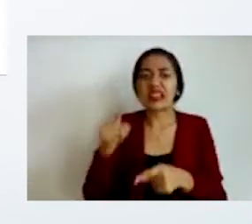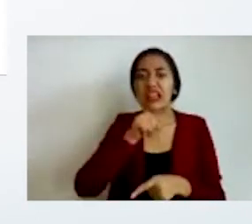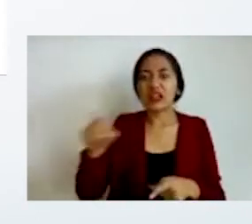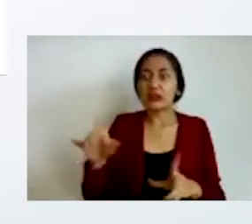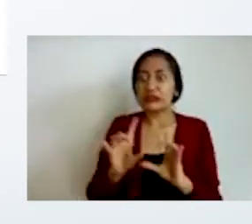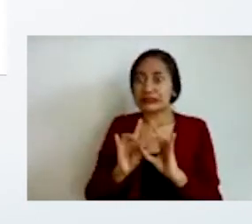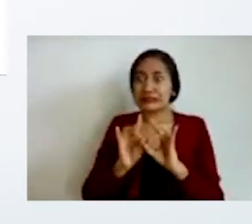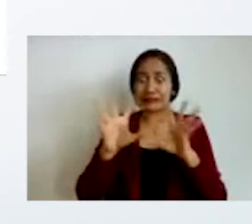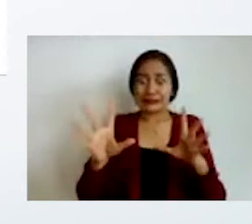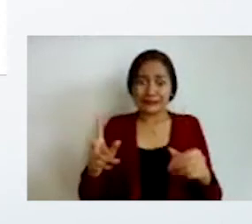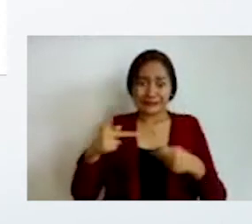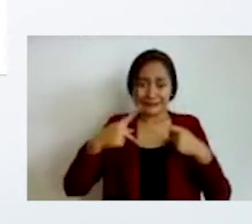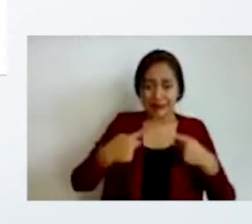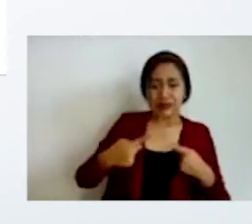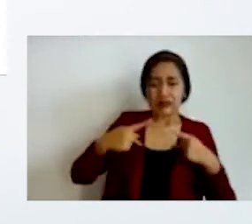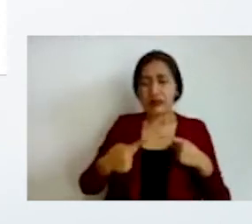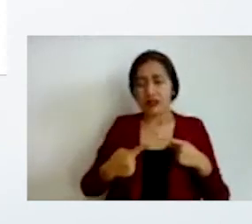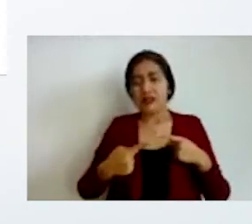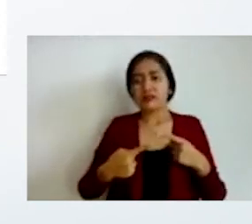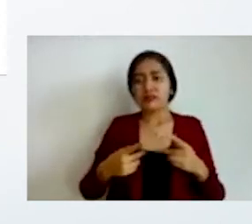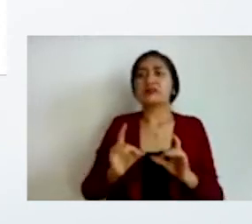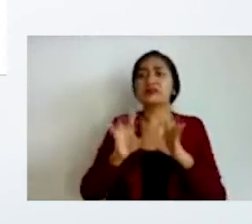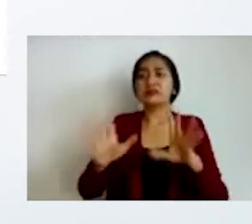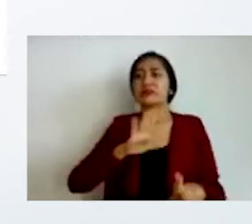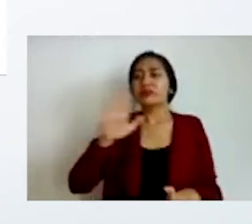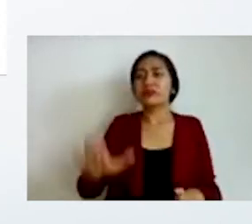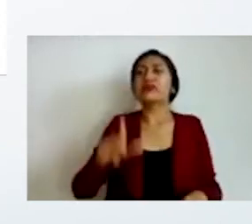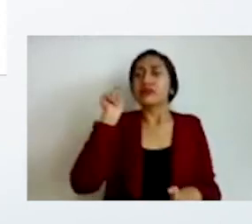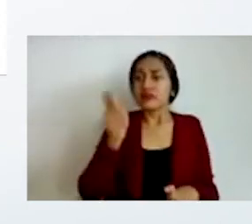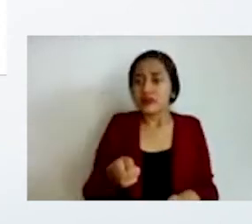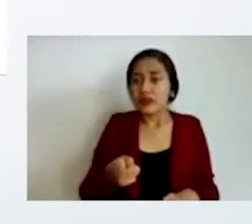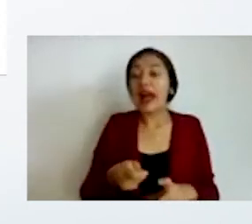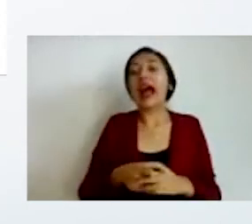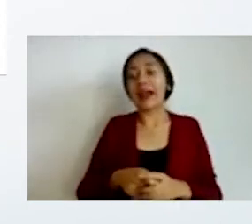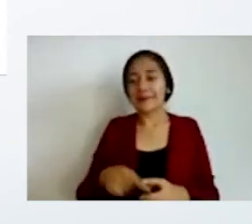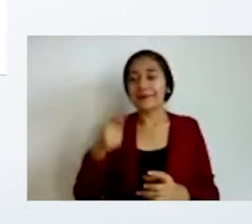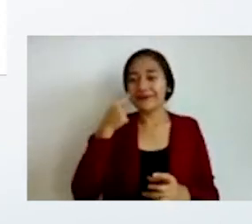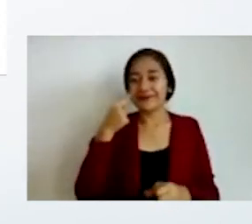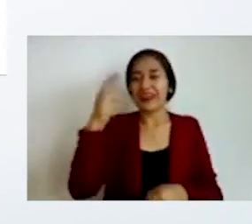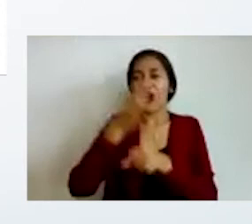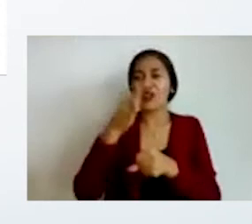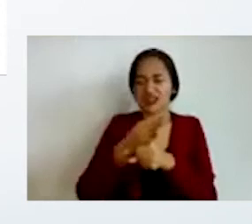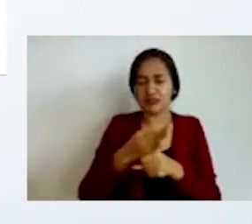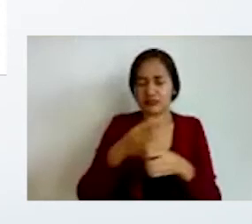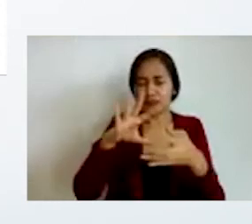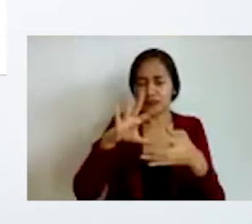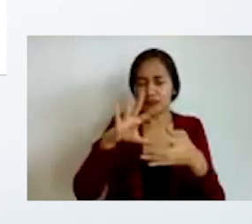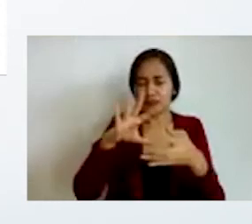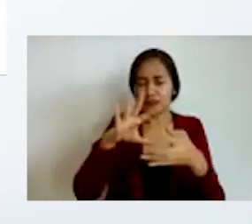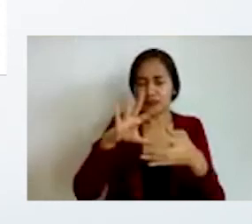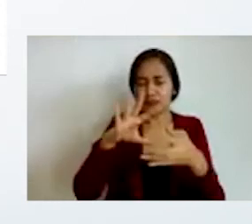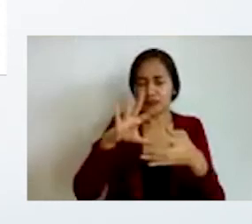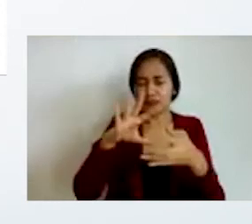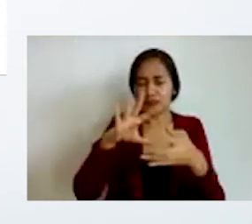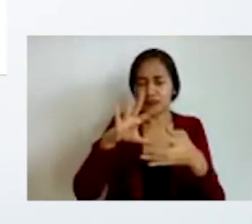depende esta cantidad. Bueno, en principio, pues de cuántos son afectados, porque llegan a morir una fracción nada más